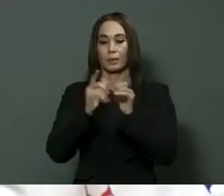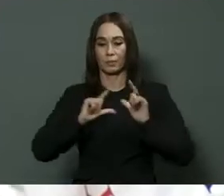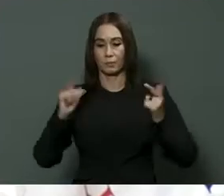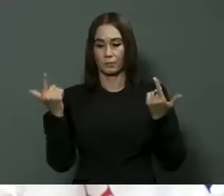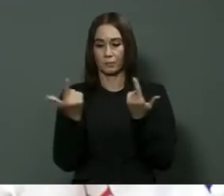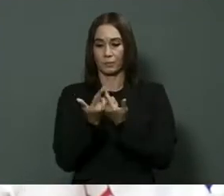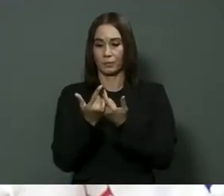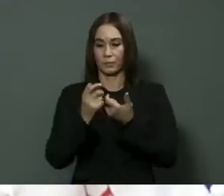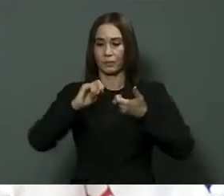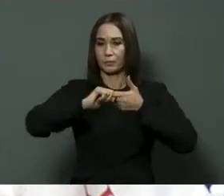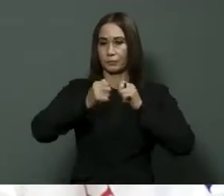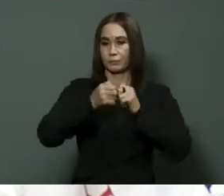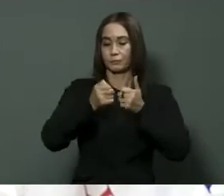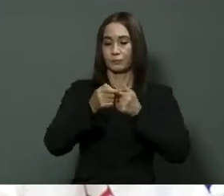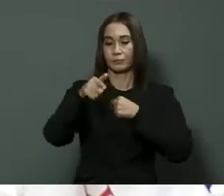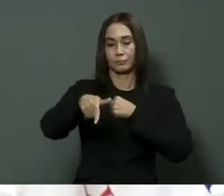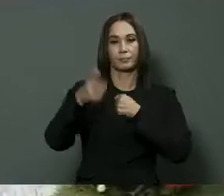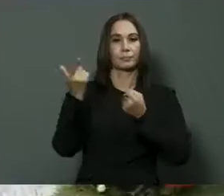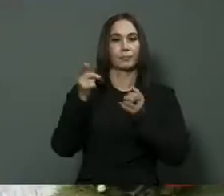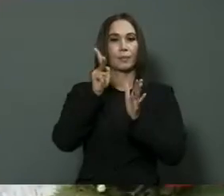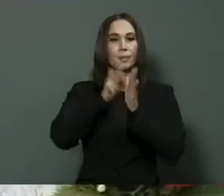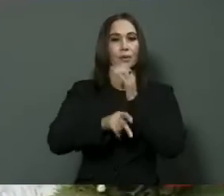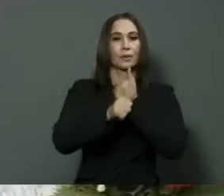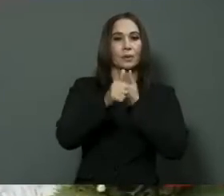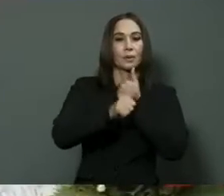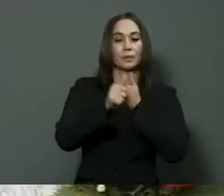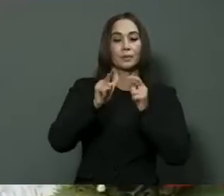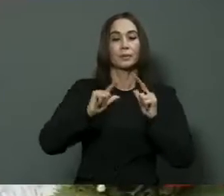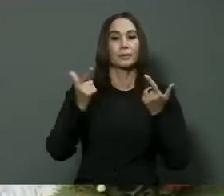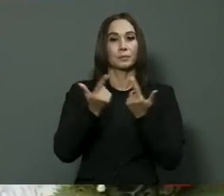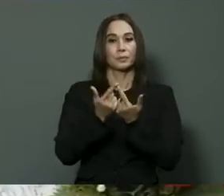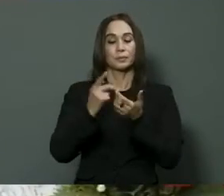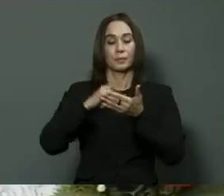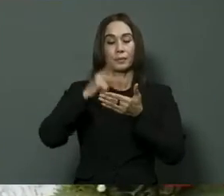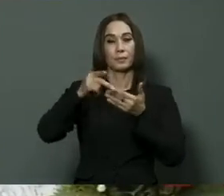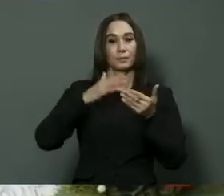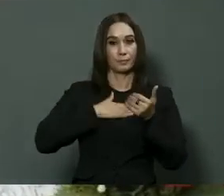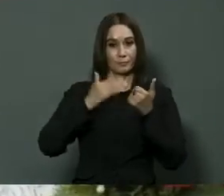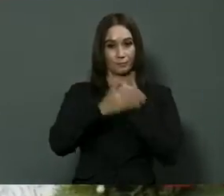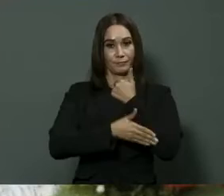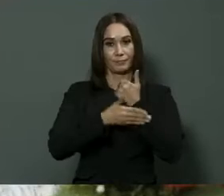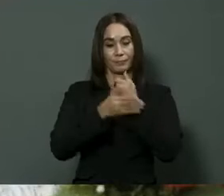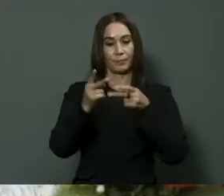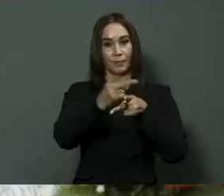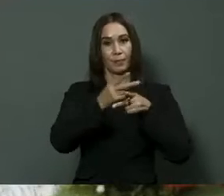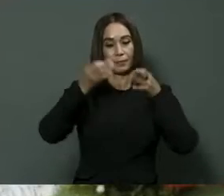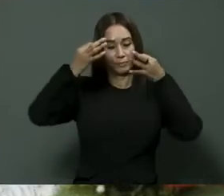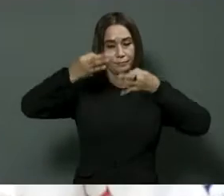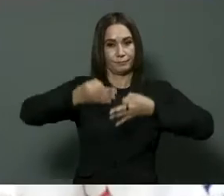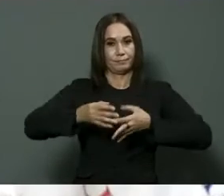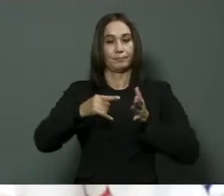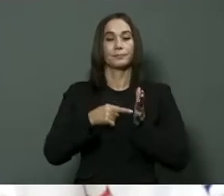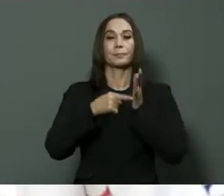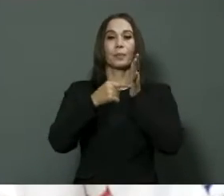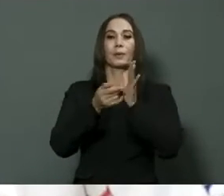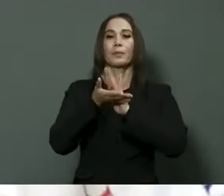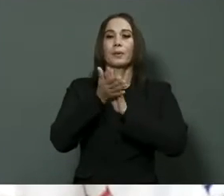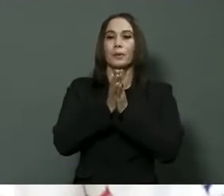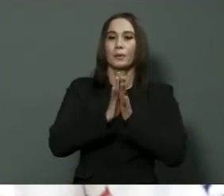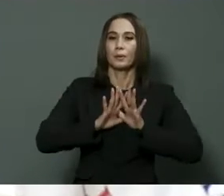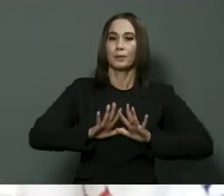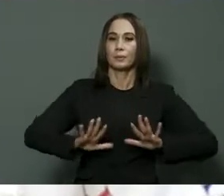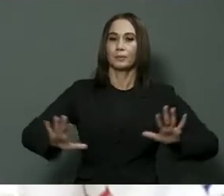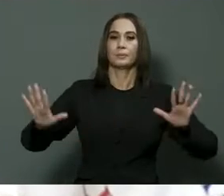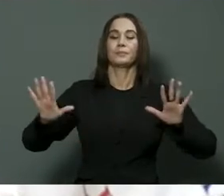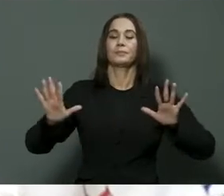sucedía en cada uno de esos sectores. El plan Mi País Seguro representa un alivio para la